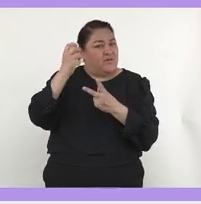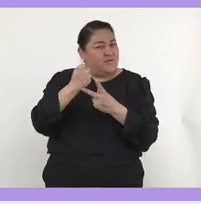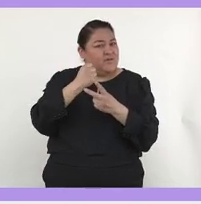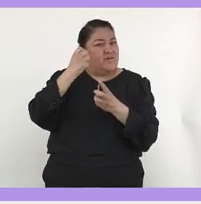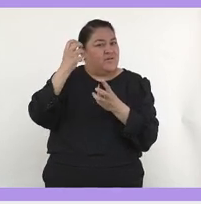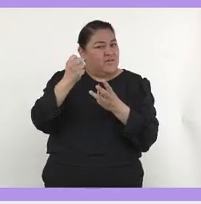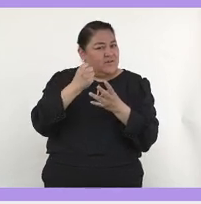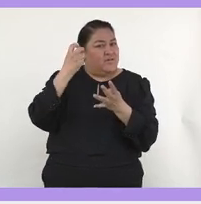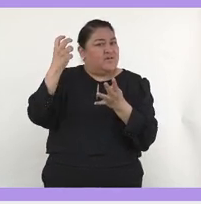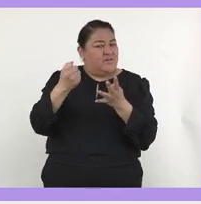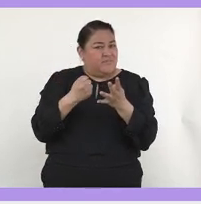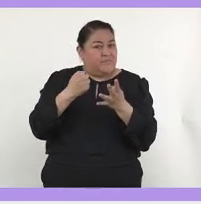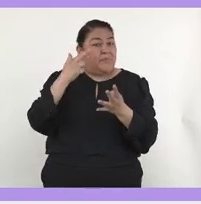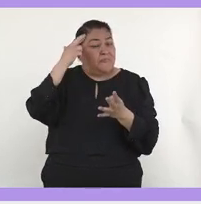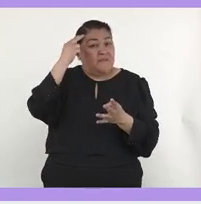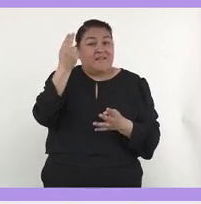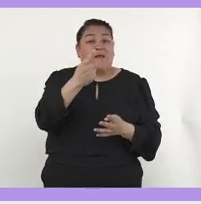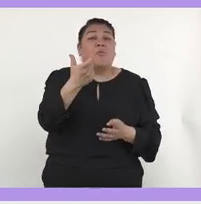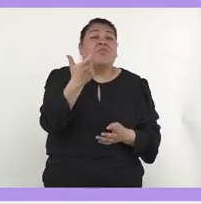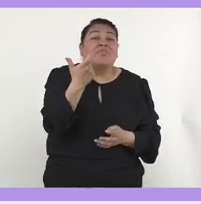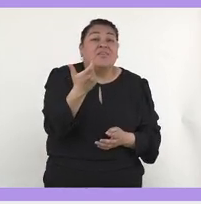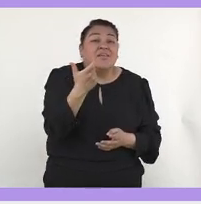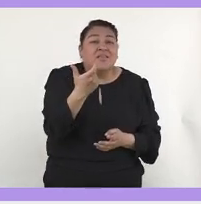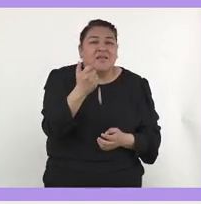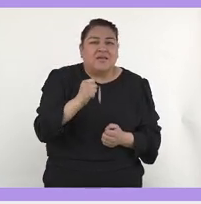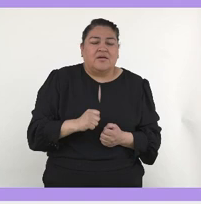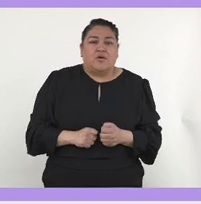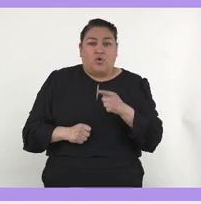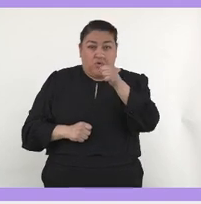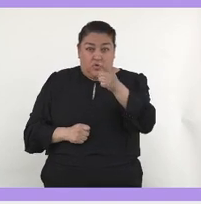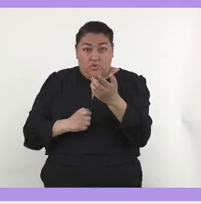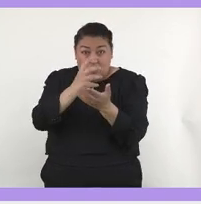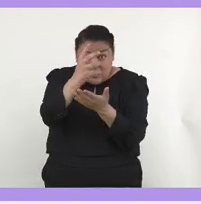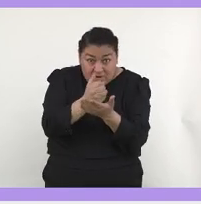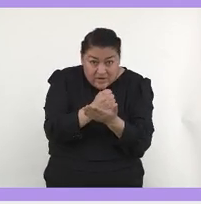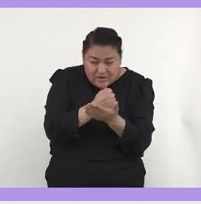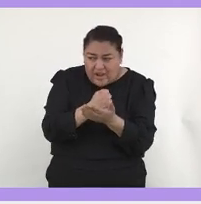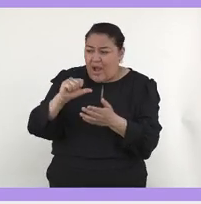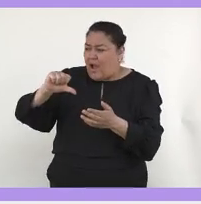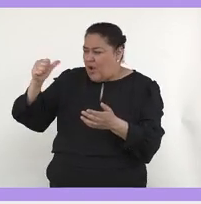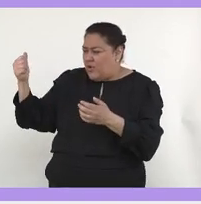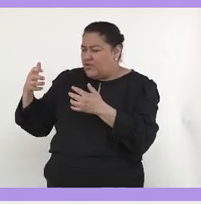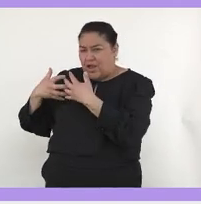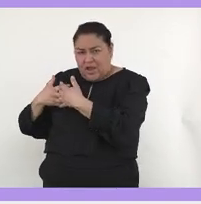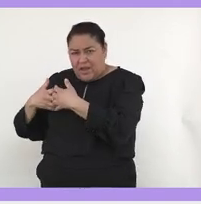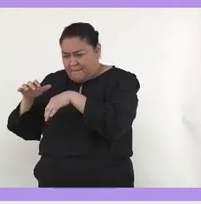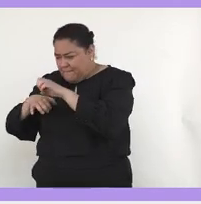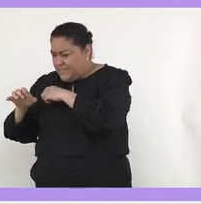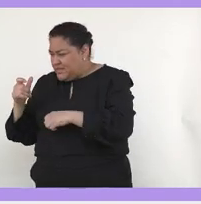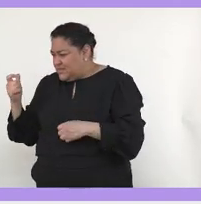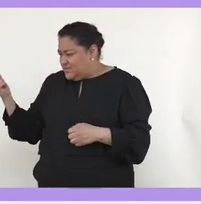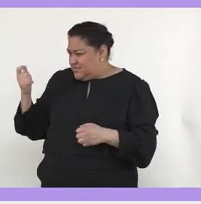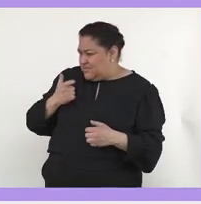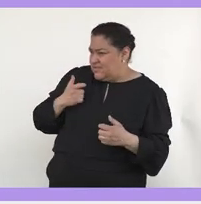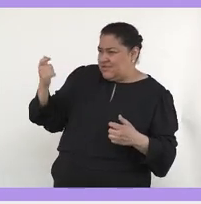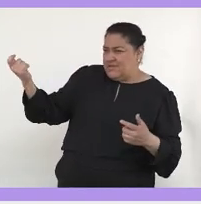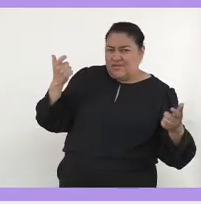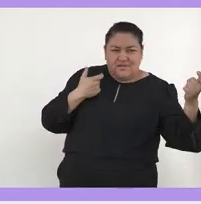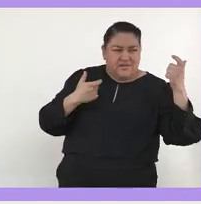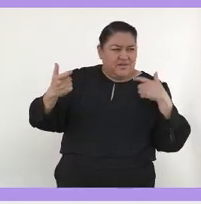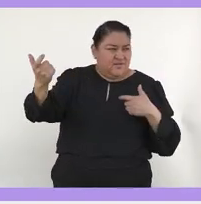patrocinadores porque todo esto necesita dinero y tú cuando tienes éxito Pues habrá más marcas que se te acerquen y desgraciadamente ahora